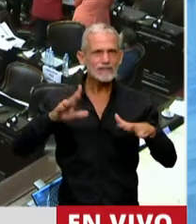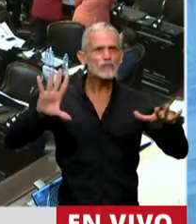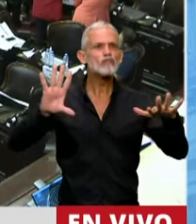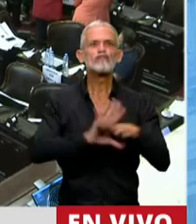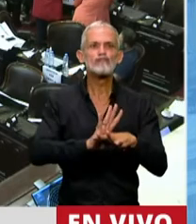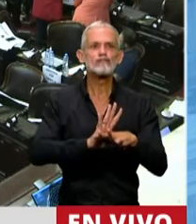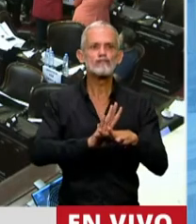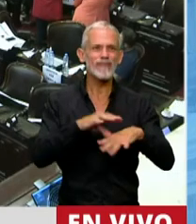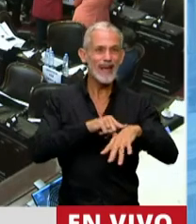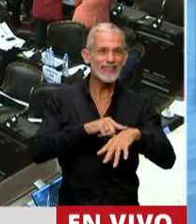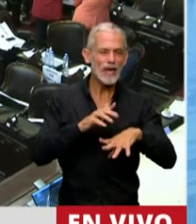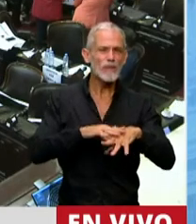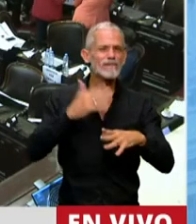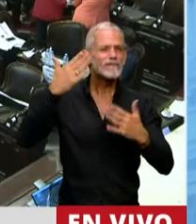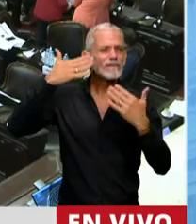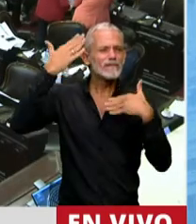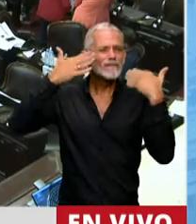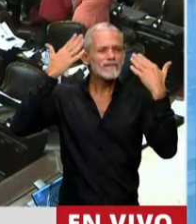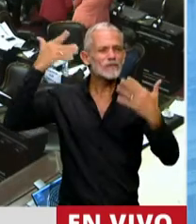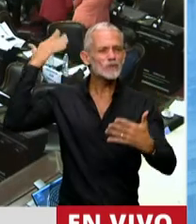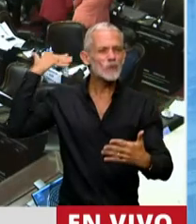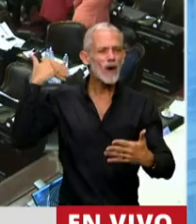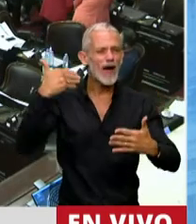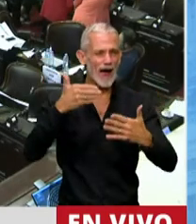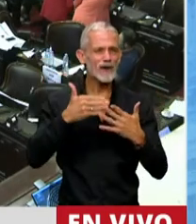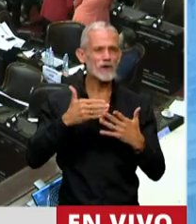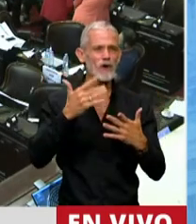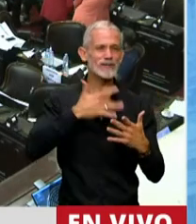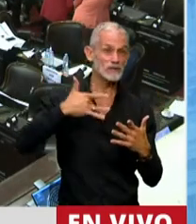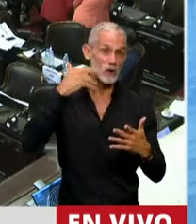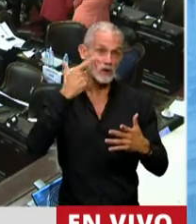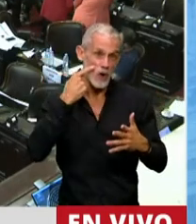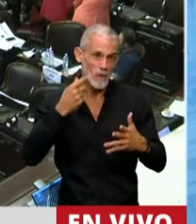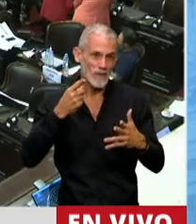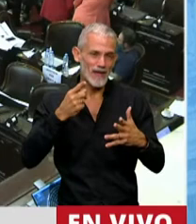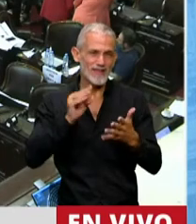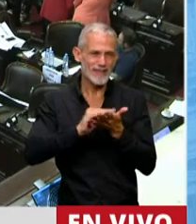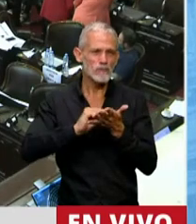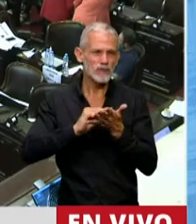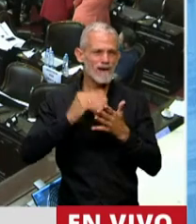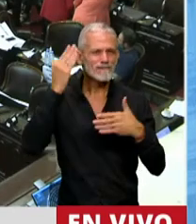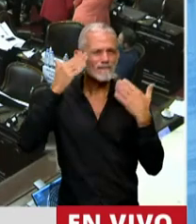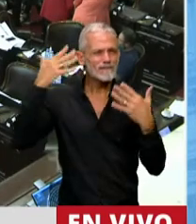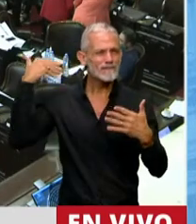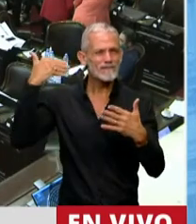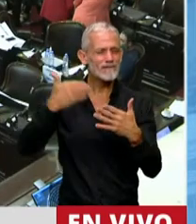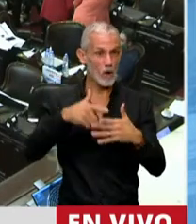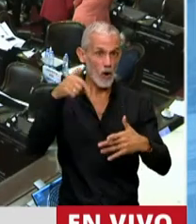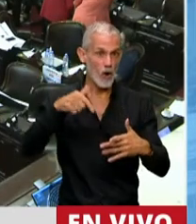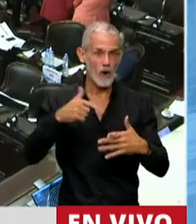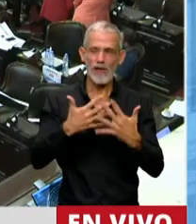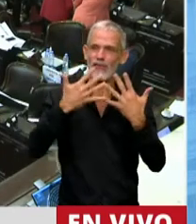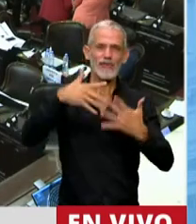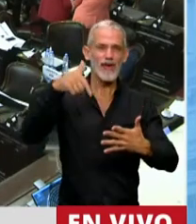este viejo anhelo de muchos señores y señoras diputados que el día de hoy. El día de hoy en el que